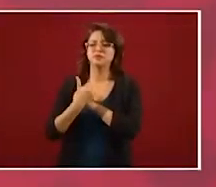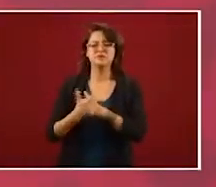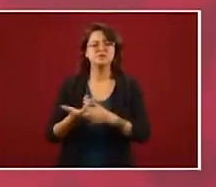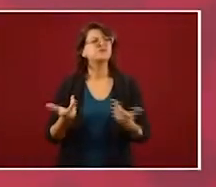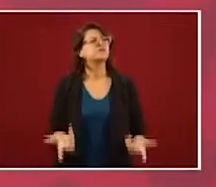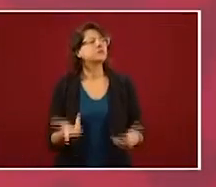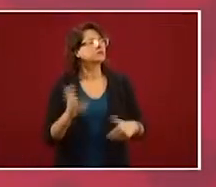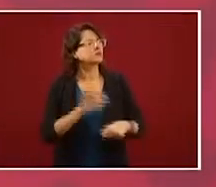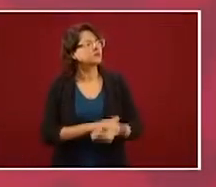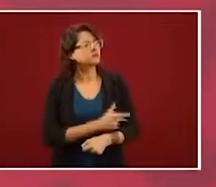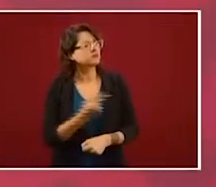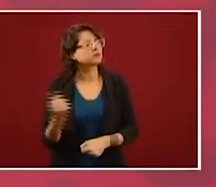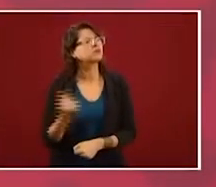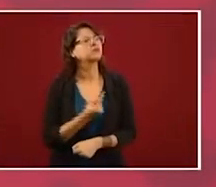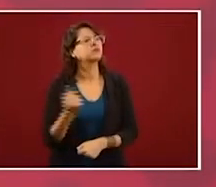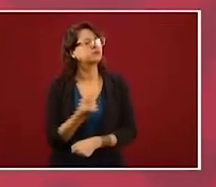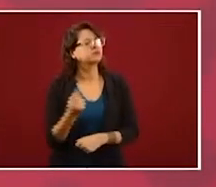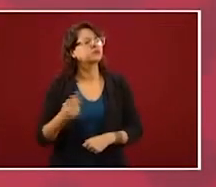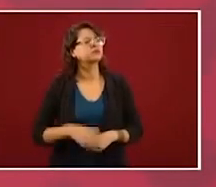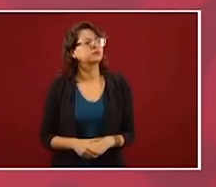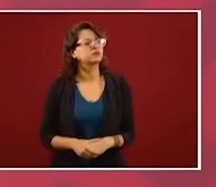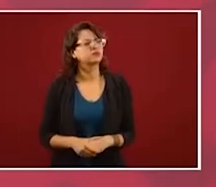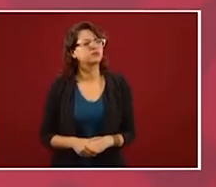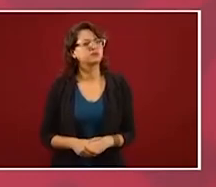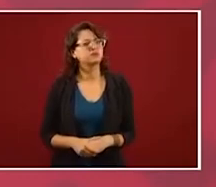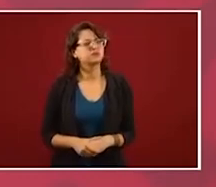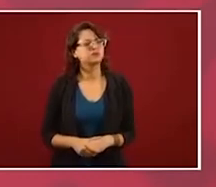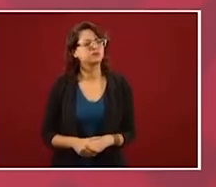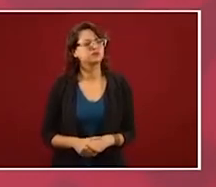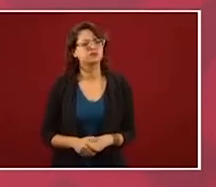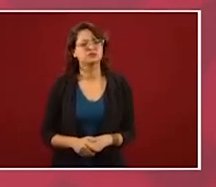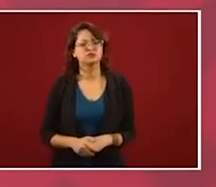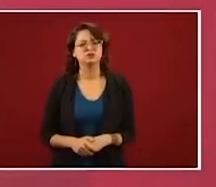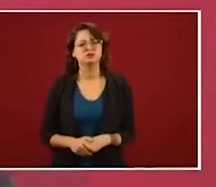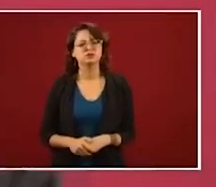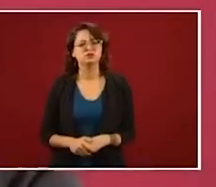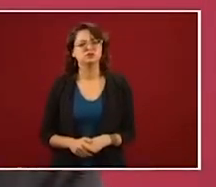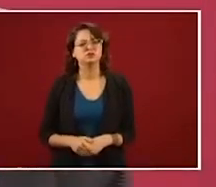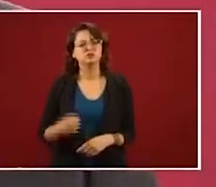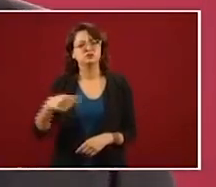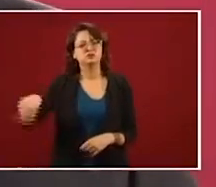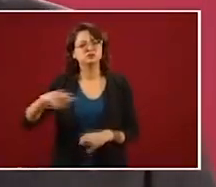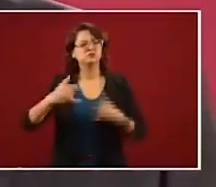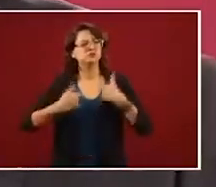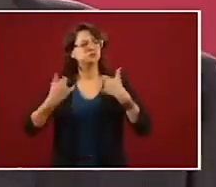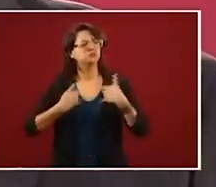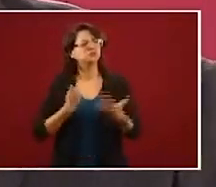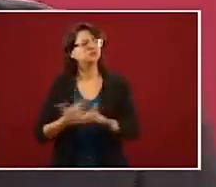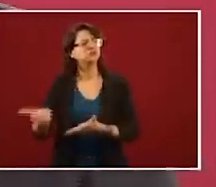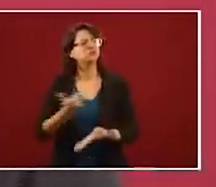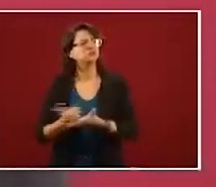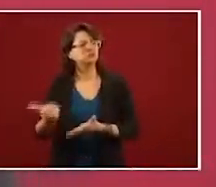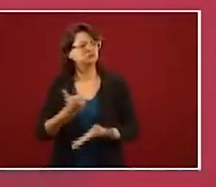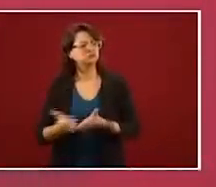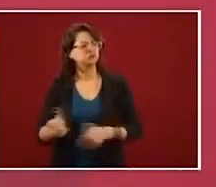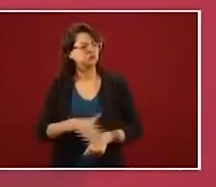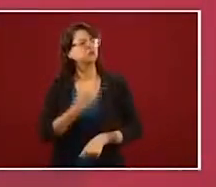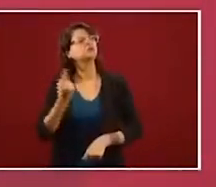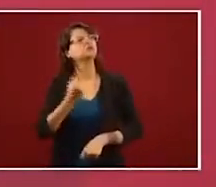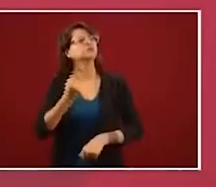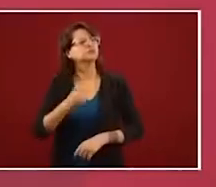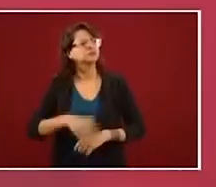¿por qué se le da dinero, ¿sí?, a los jóvenes